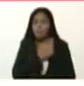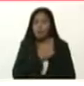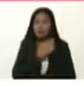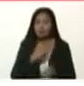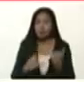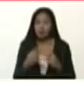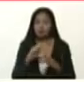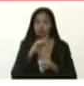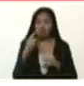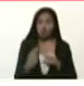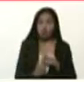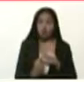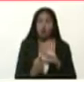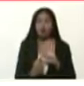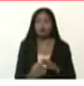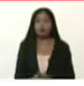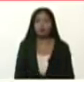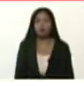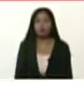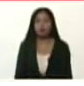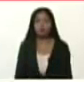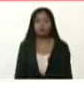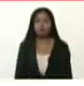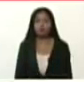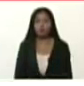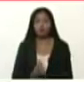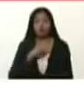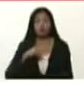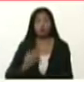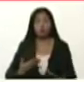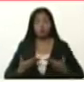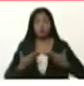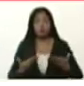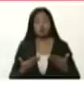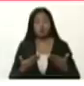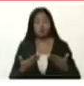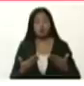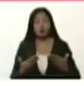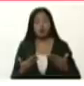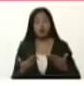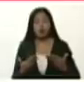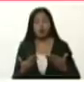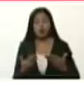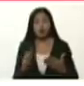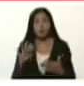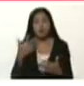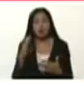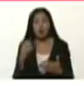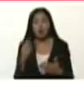términos concretos, que le estamos asignando entre